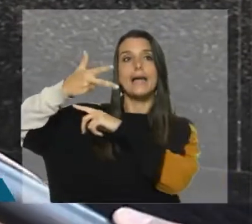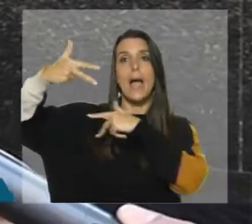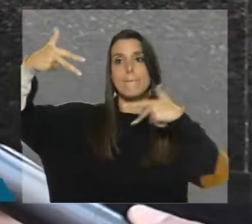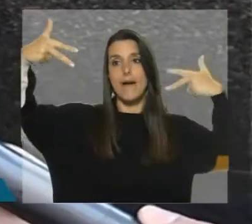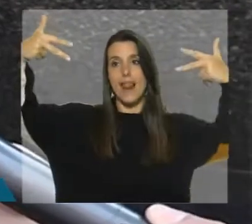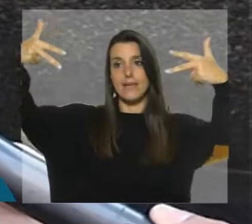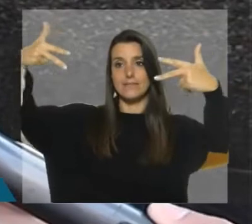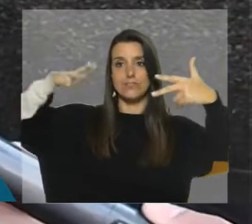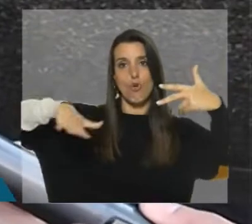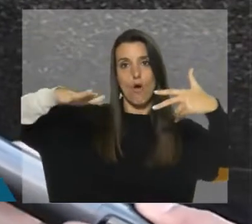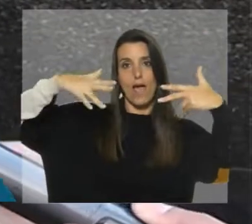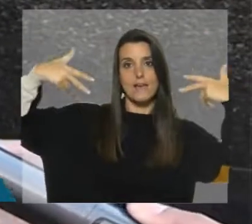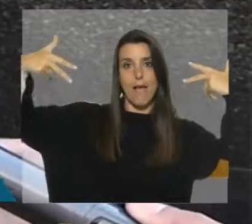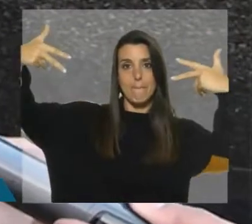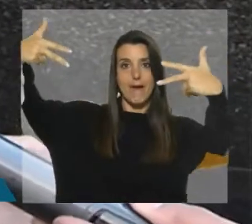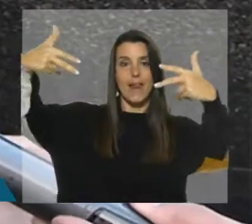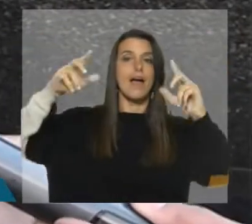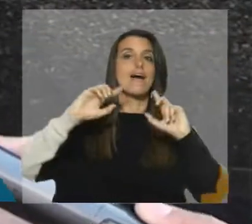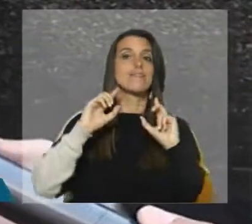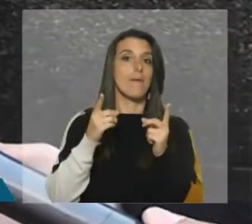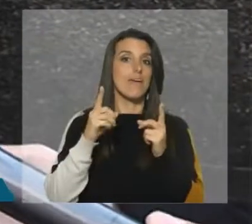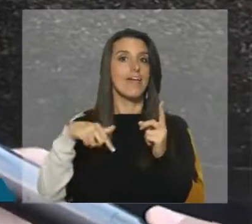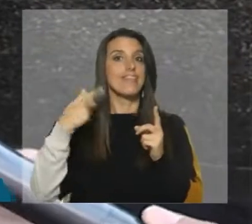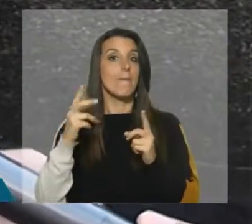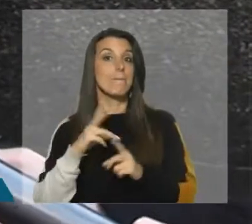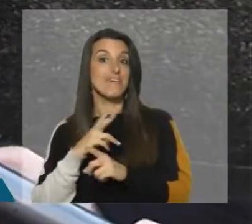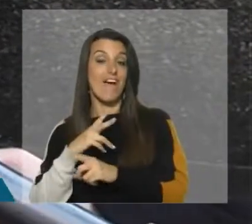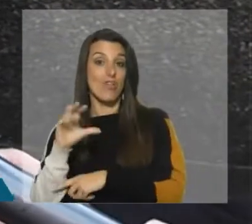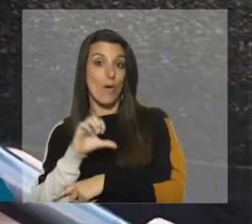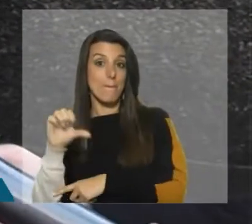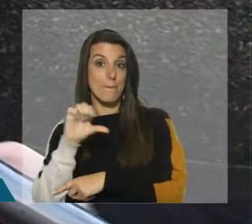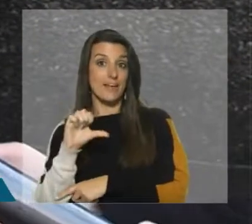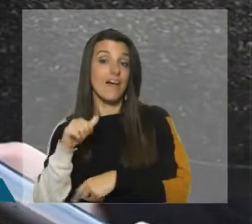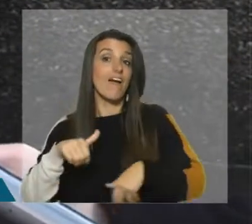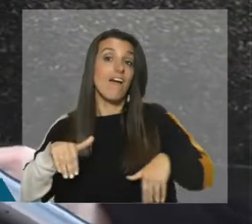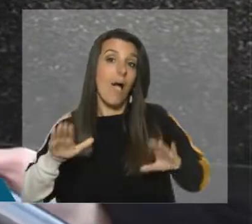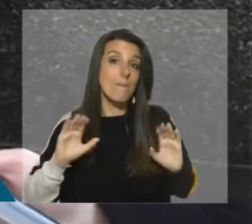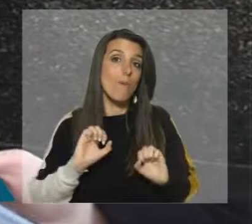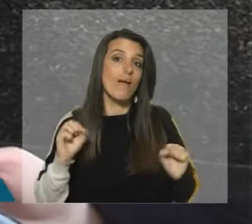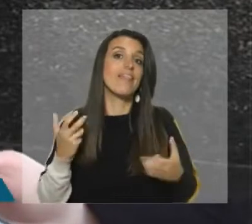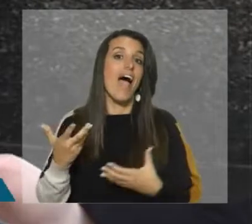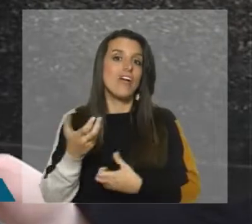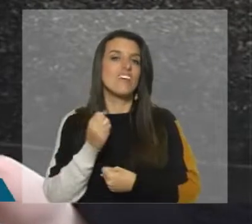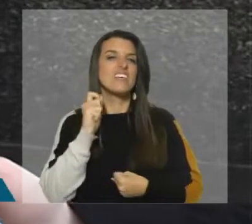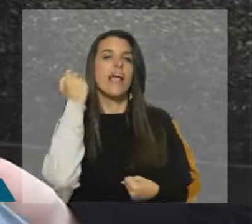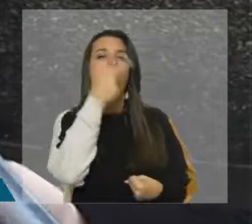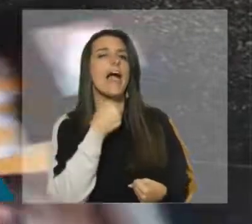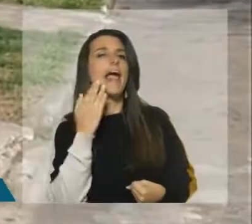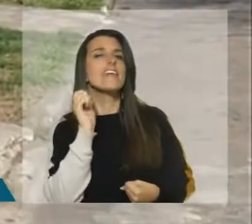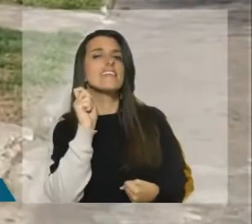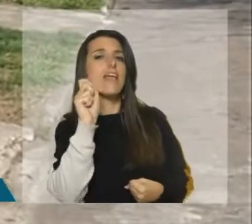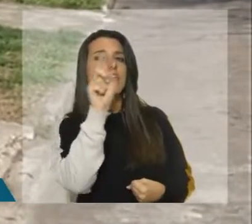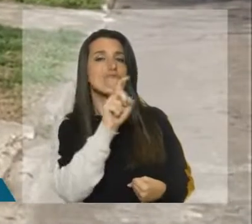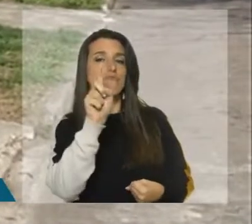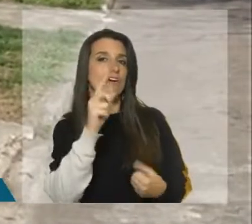zona, incluso de entidades privadas que allí están, que a lo mejor pueden ayudar a dilucidar esta situación. No